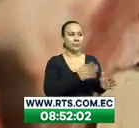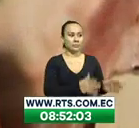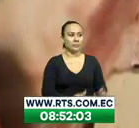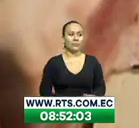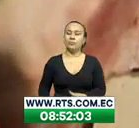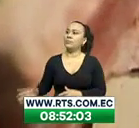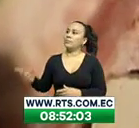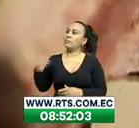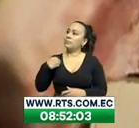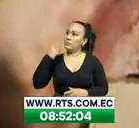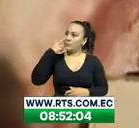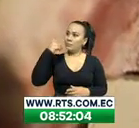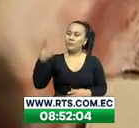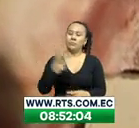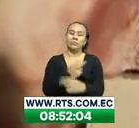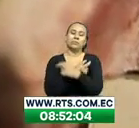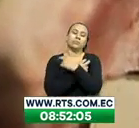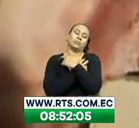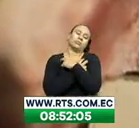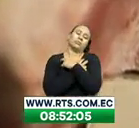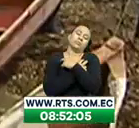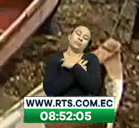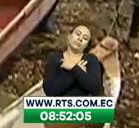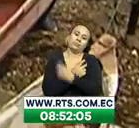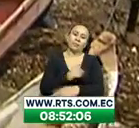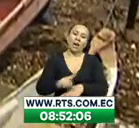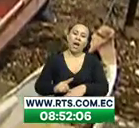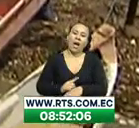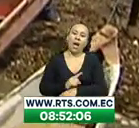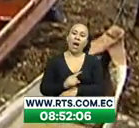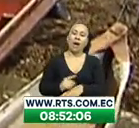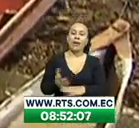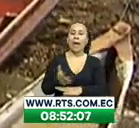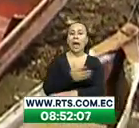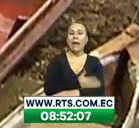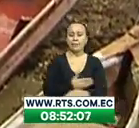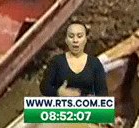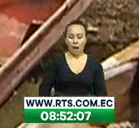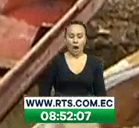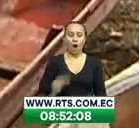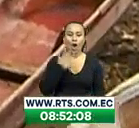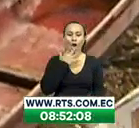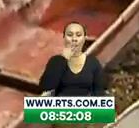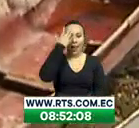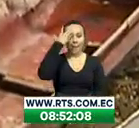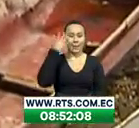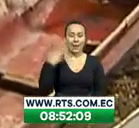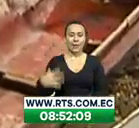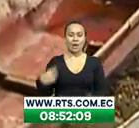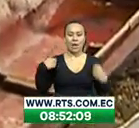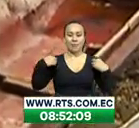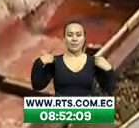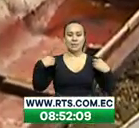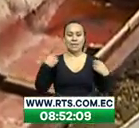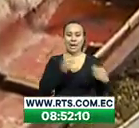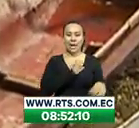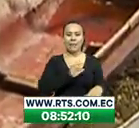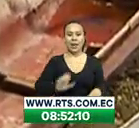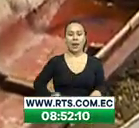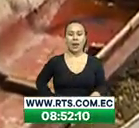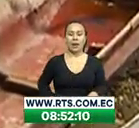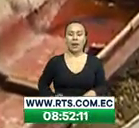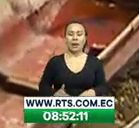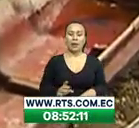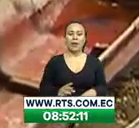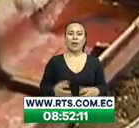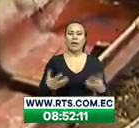Presentaba rigidez cadavérica de aproximadamente 20 horas. Tenía una pantaloneta amarilla y camiseta de la Selección Nacional de Fútbol. Para que él se